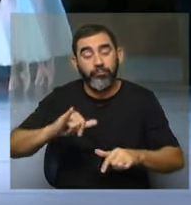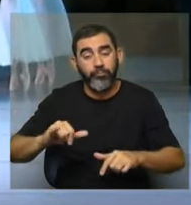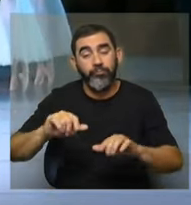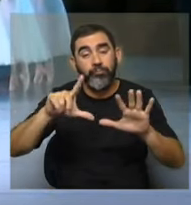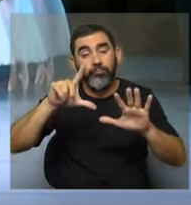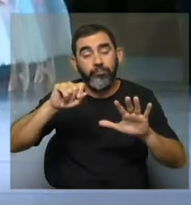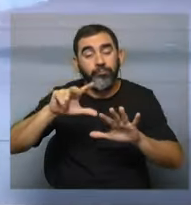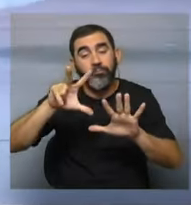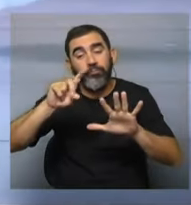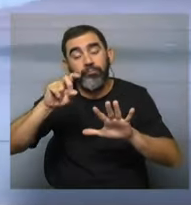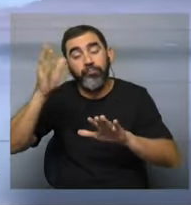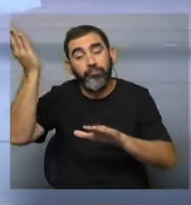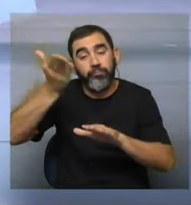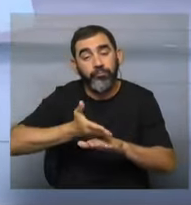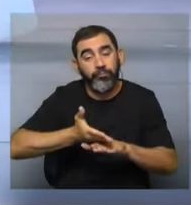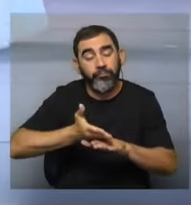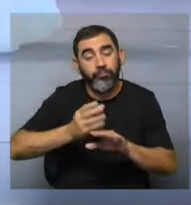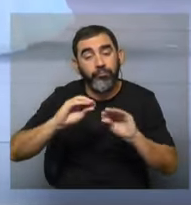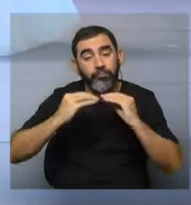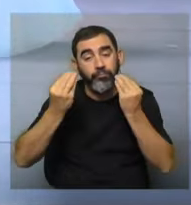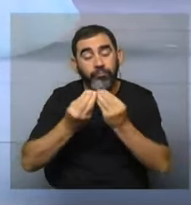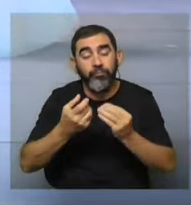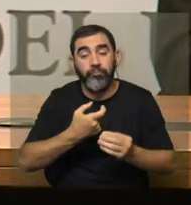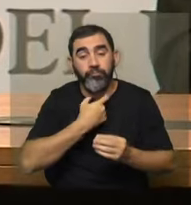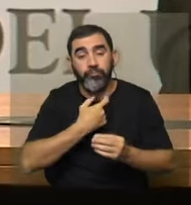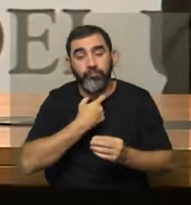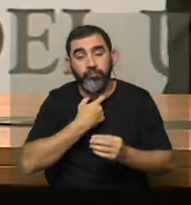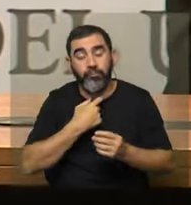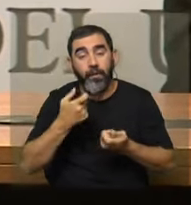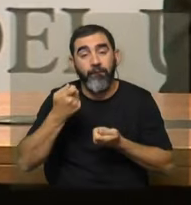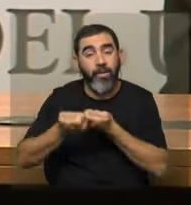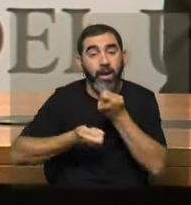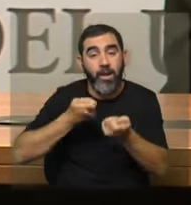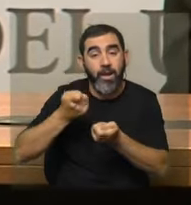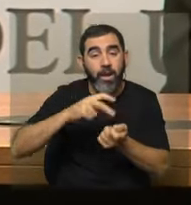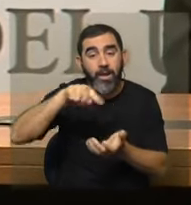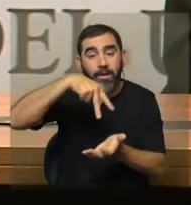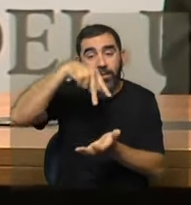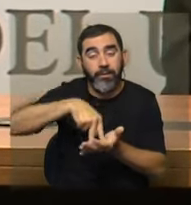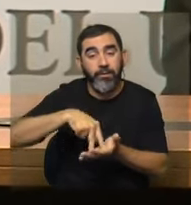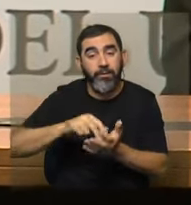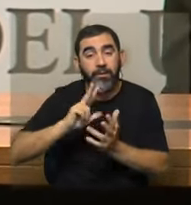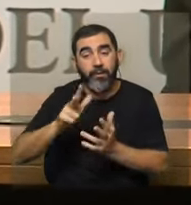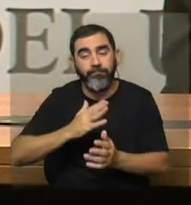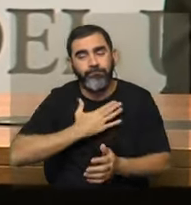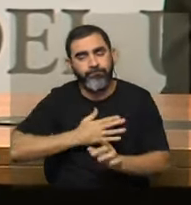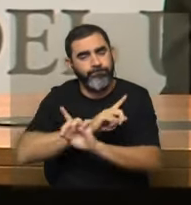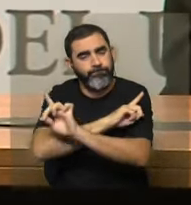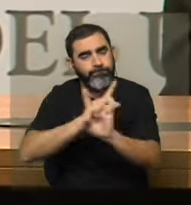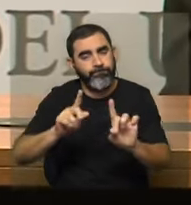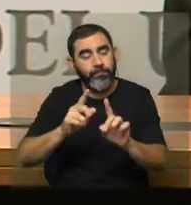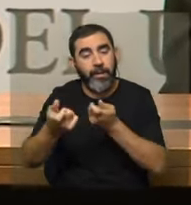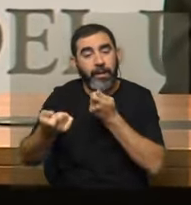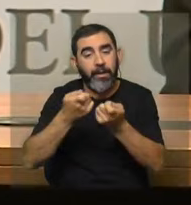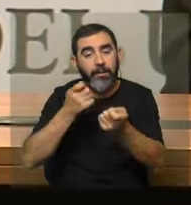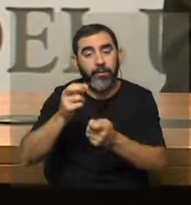70 u 80% de aforo en las funciones los bailarines del balet del sodre han expresado su disconformidad con la